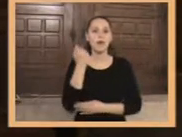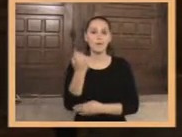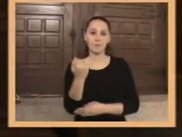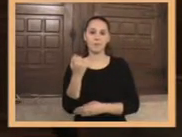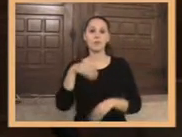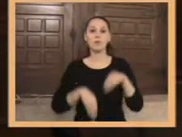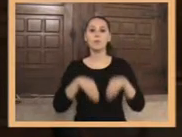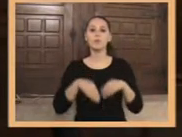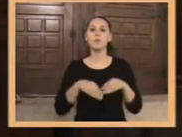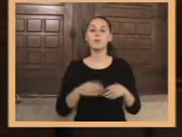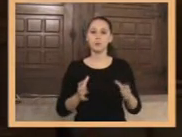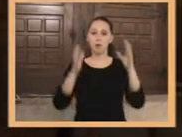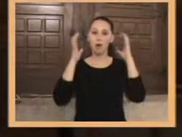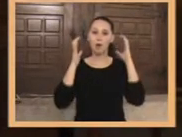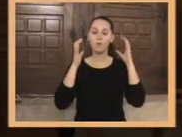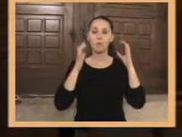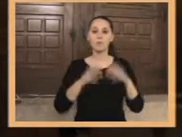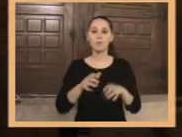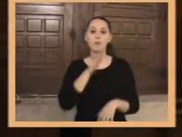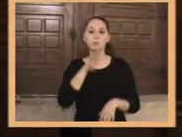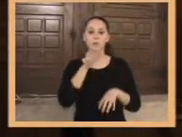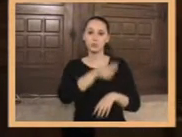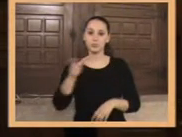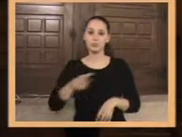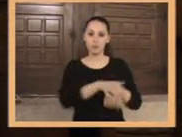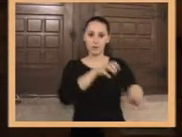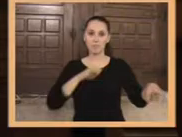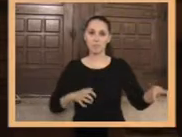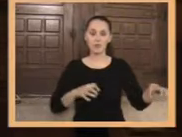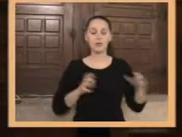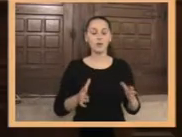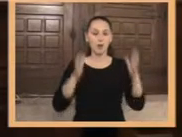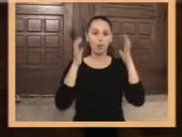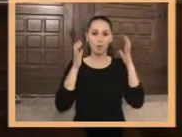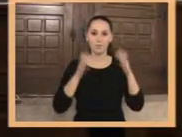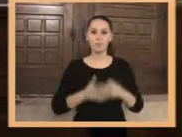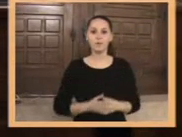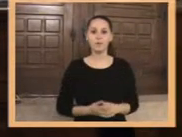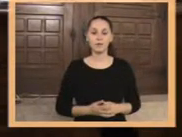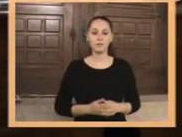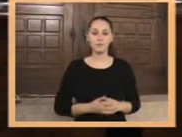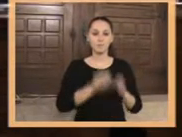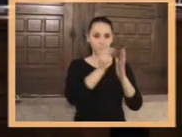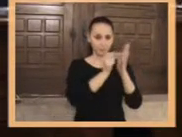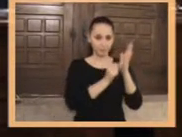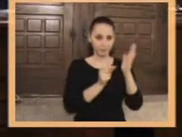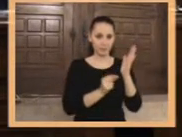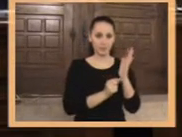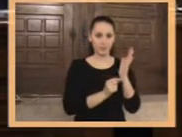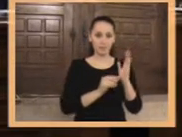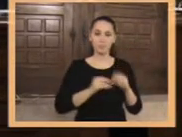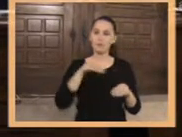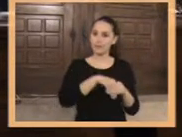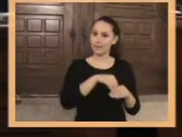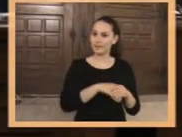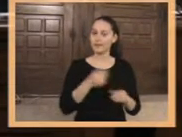dictaminar favorablemente la aprobación de la propuesta de la Alcaldía de 8 de marzo de 2016, en los términos y con el contenido en los que